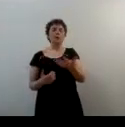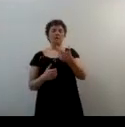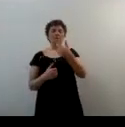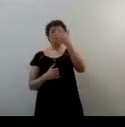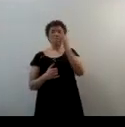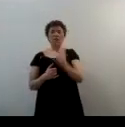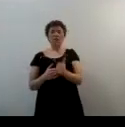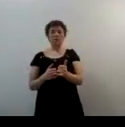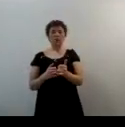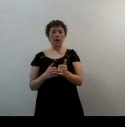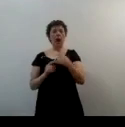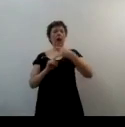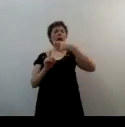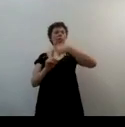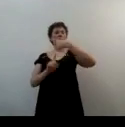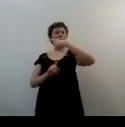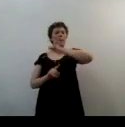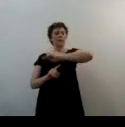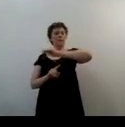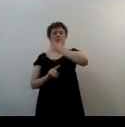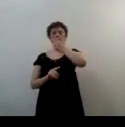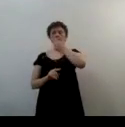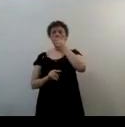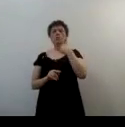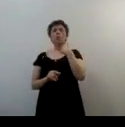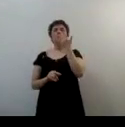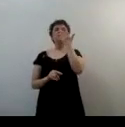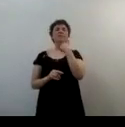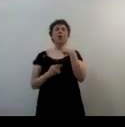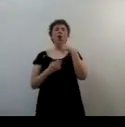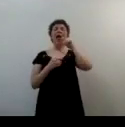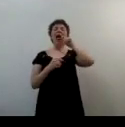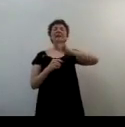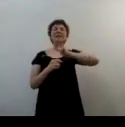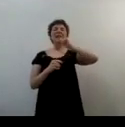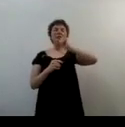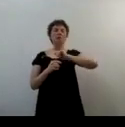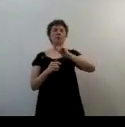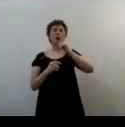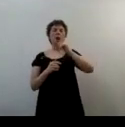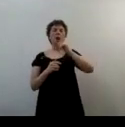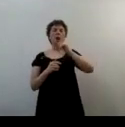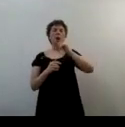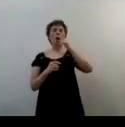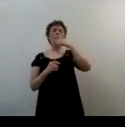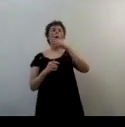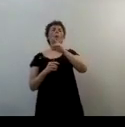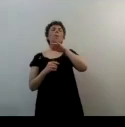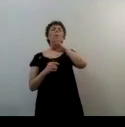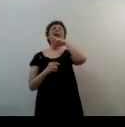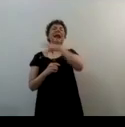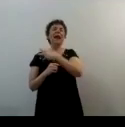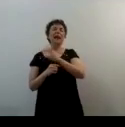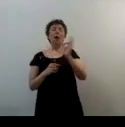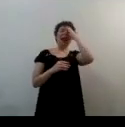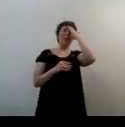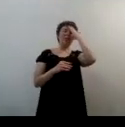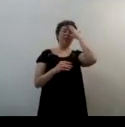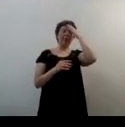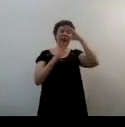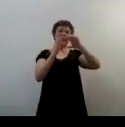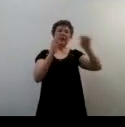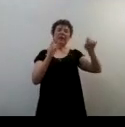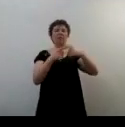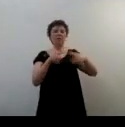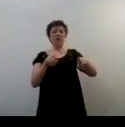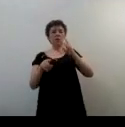cantidad muy, muy alta, pues por ejemplo, voy a preferir una alcachofa o una berenjena a un calabacín, por ejemplo. Para que veáis por qué pongo ese